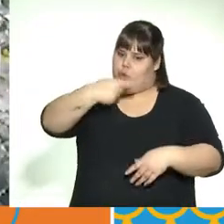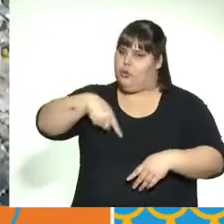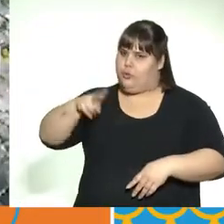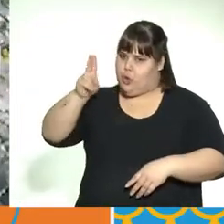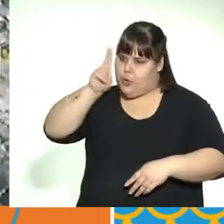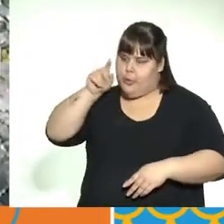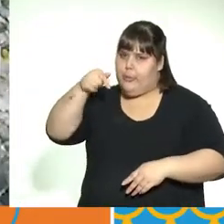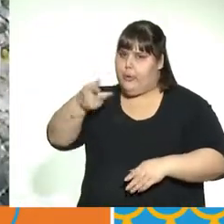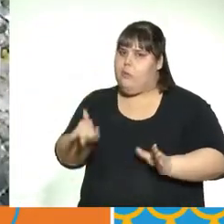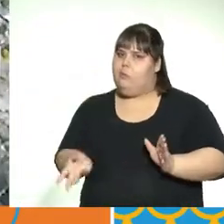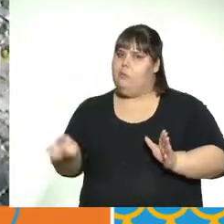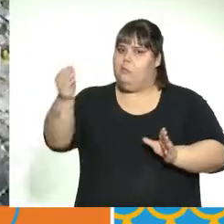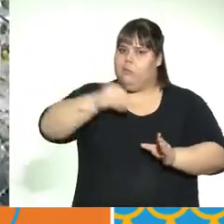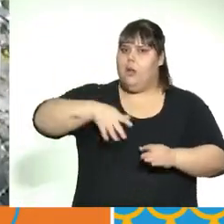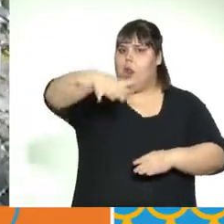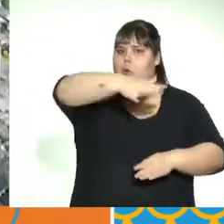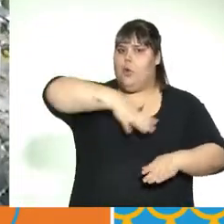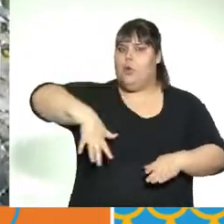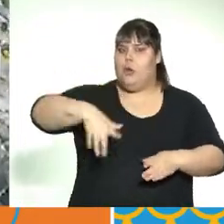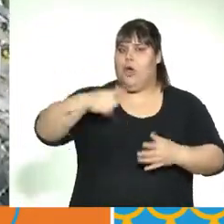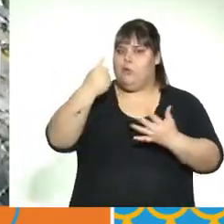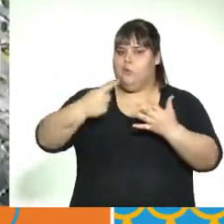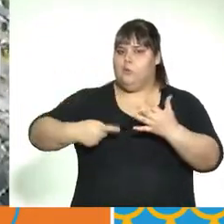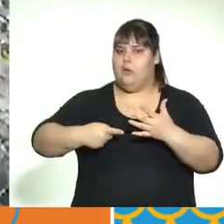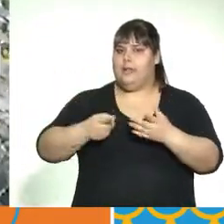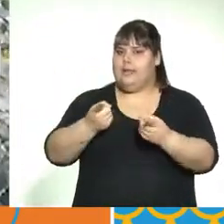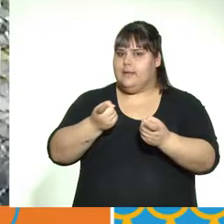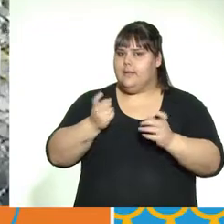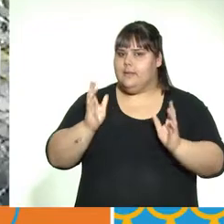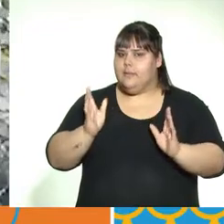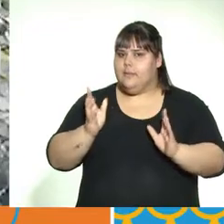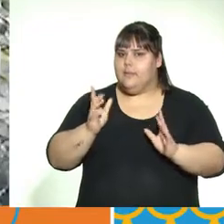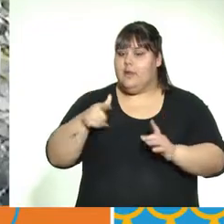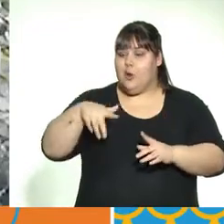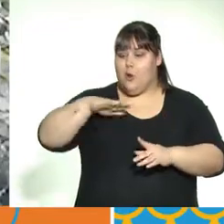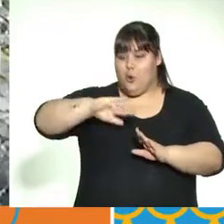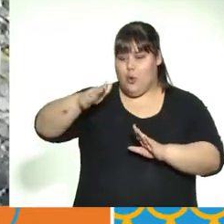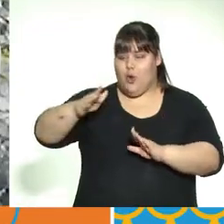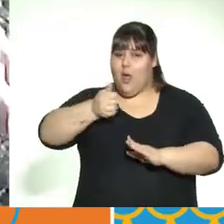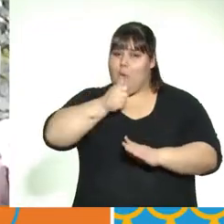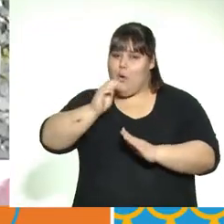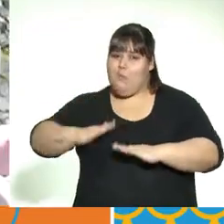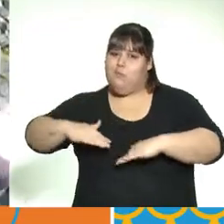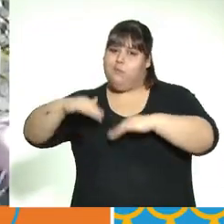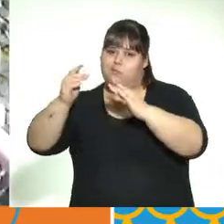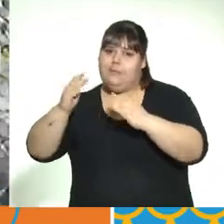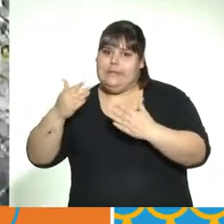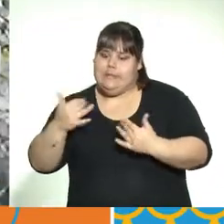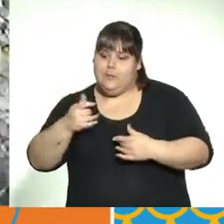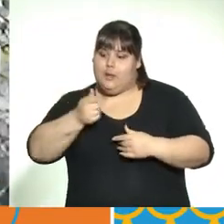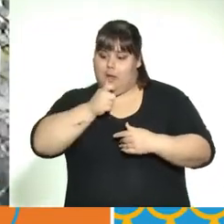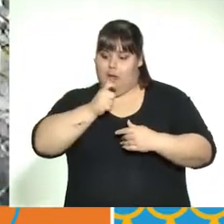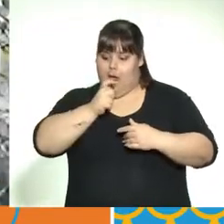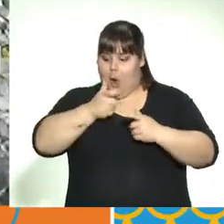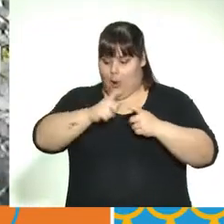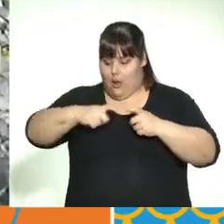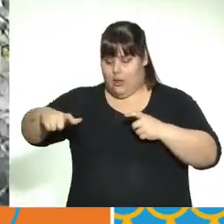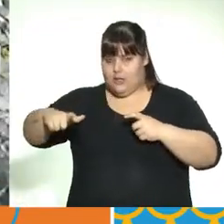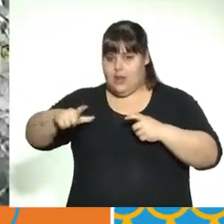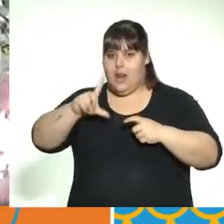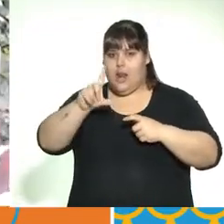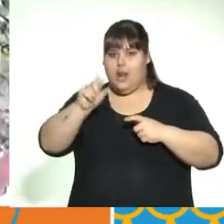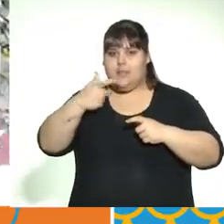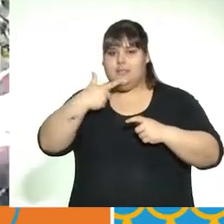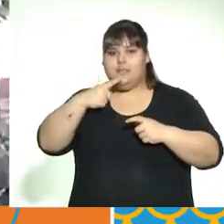al cual respetamos porque es parte de la biodiversidad necesaria. Pero este monte es inundable por el arroyo, aquí, al cual